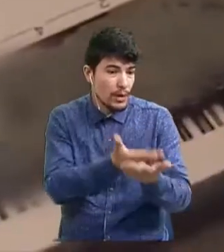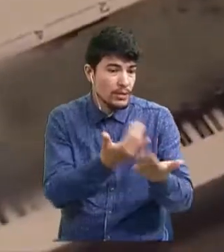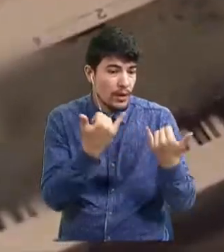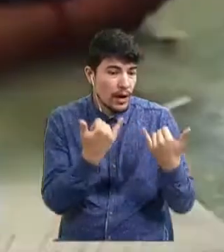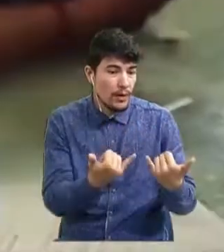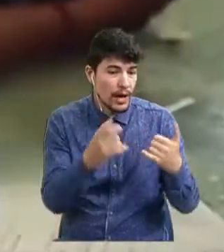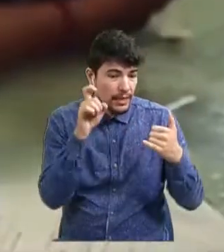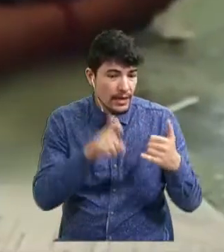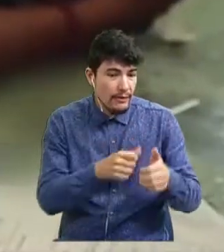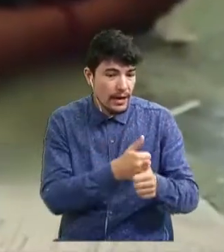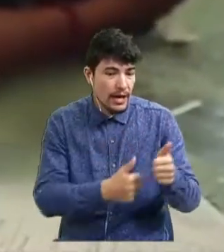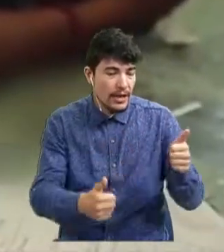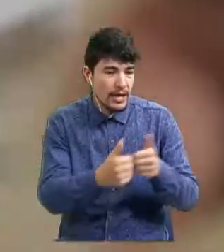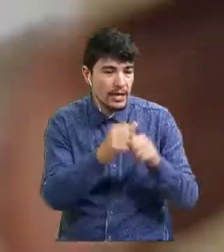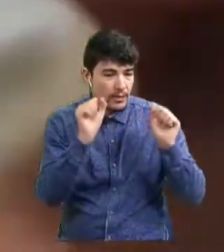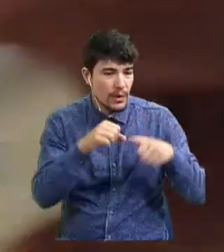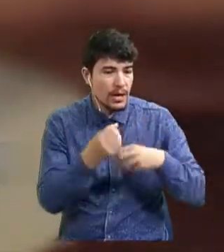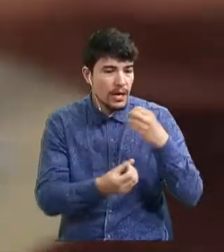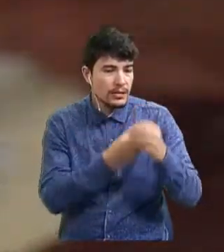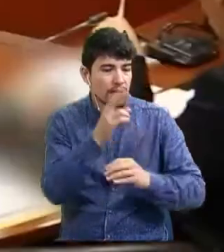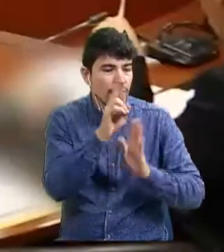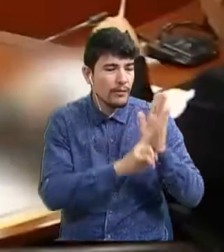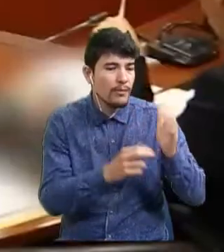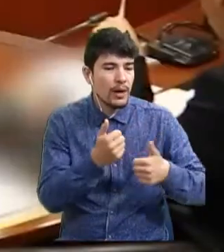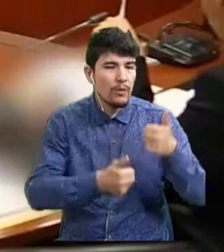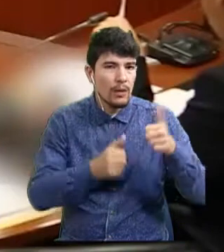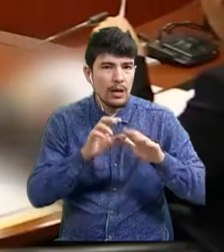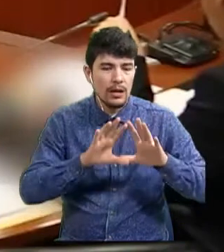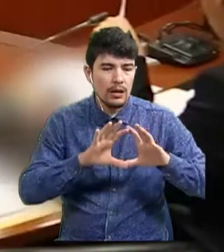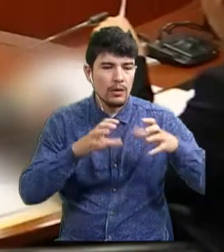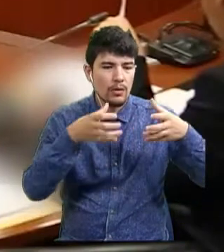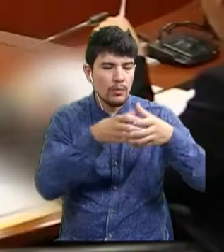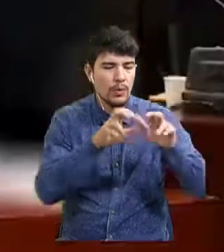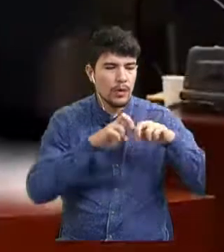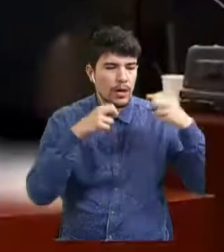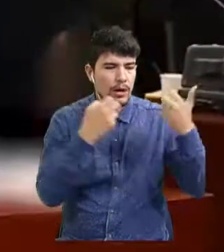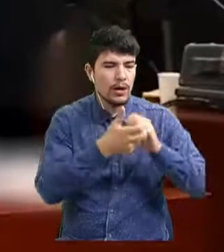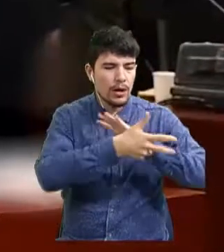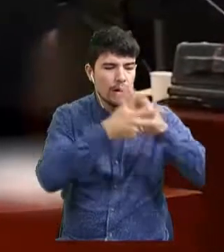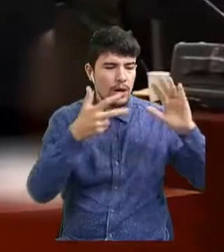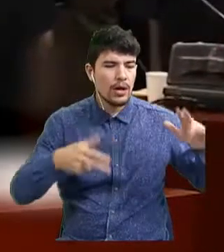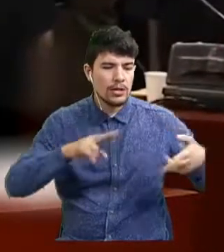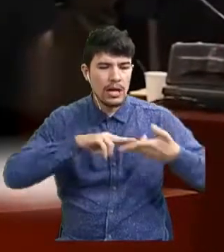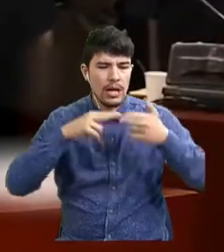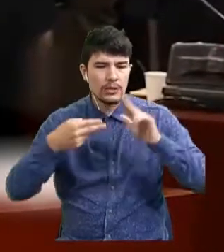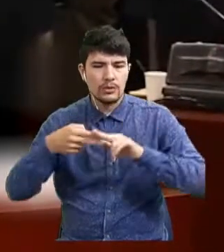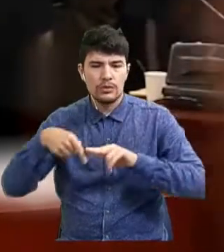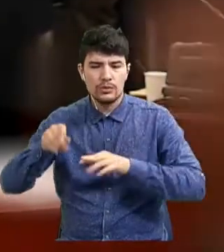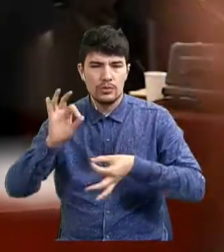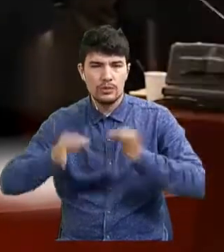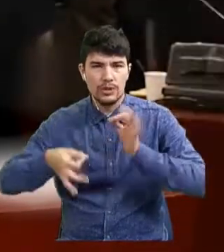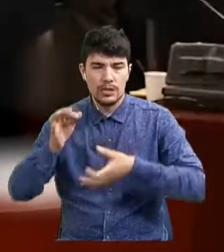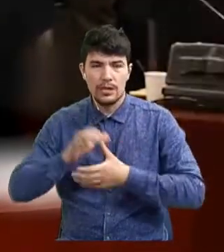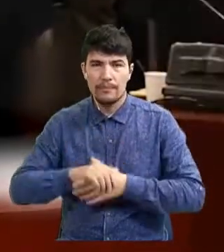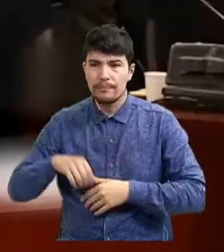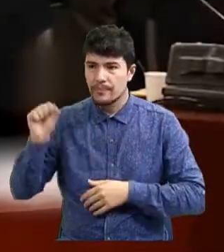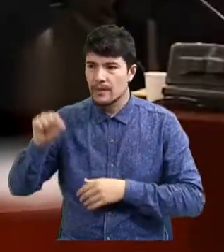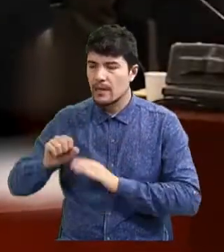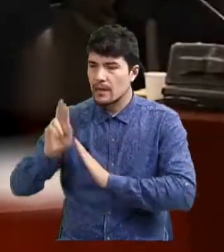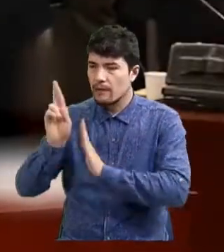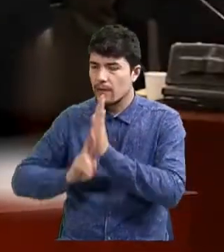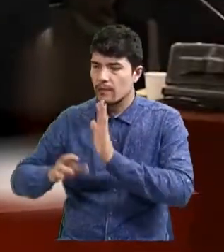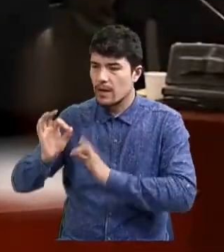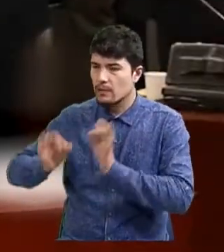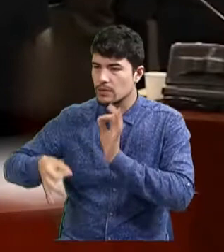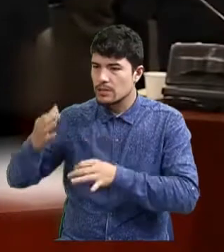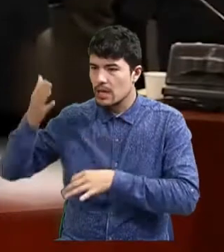país para hacer una reforma profunda y seria es una asamblea constituyente limitada a la materia de la justicia. El referendo anterior, la reforma a la justicia